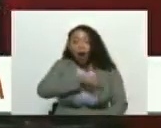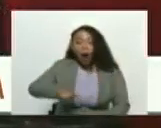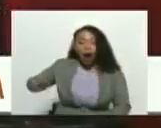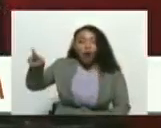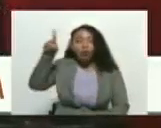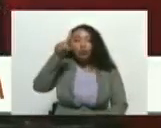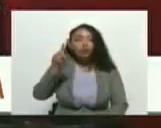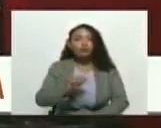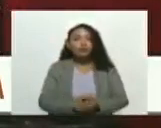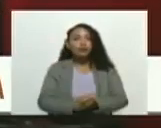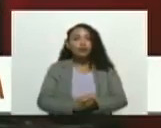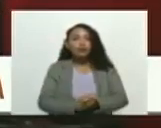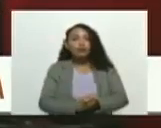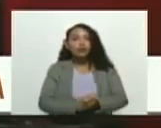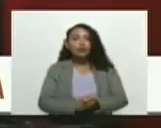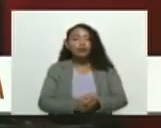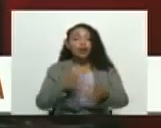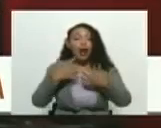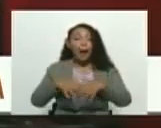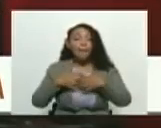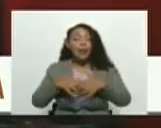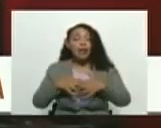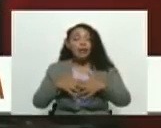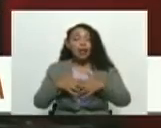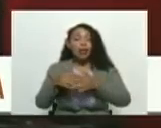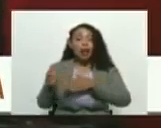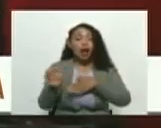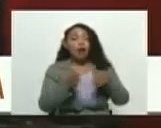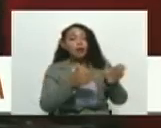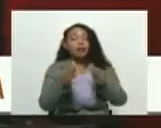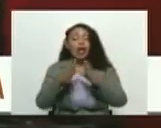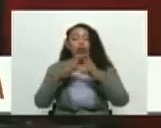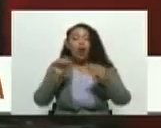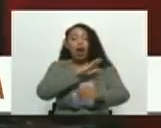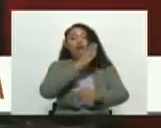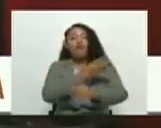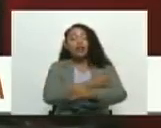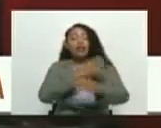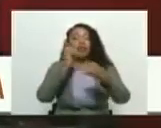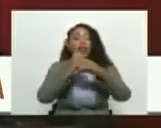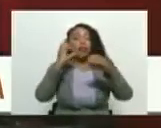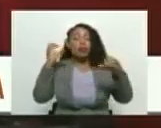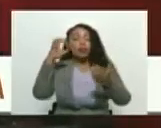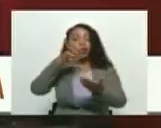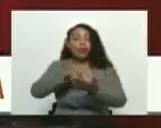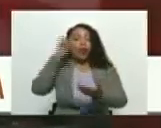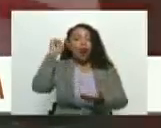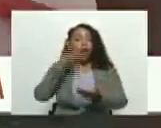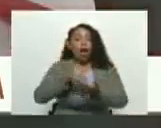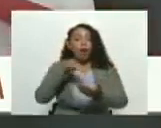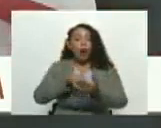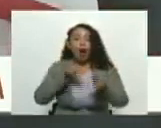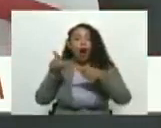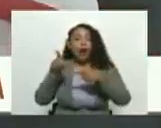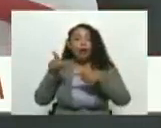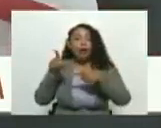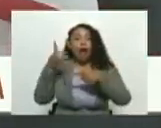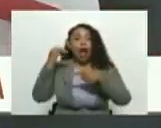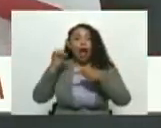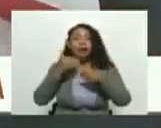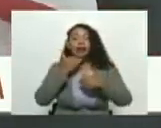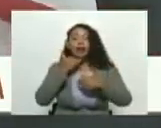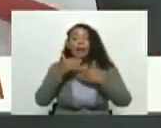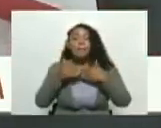con empresas de parabrisas, a toda nuestra fuerza de transportistas del estado de Aragua. Ahí estamos por inaugurar